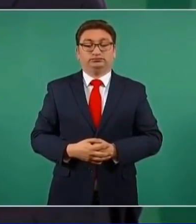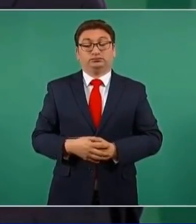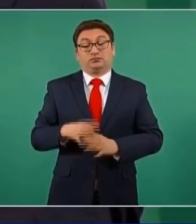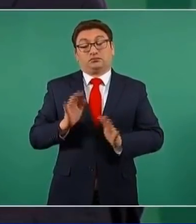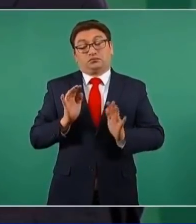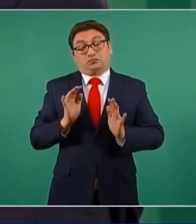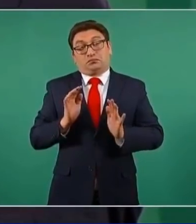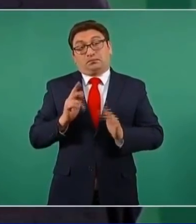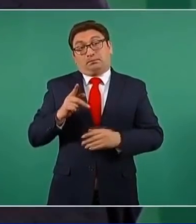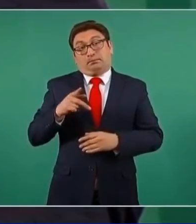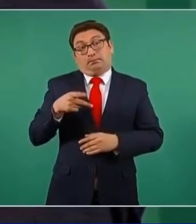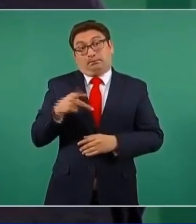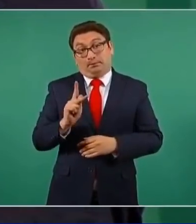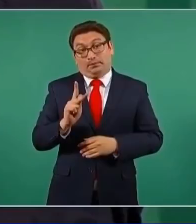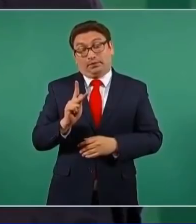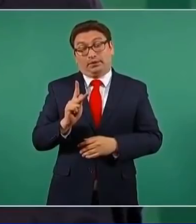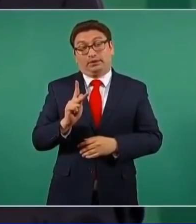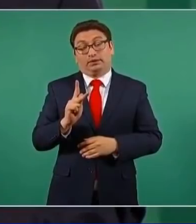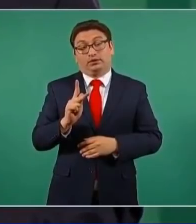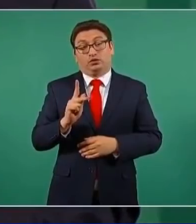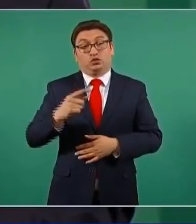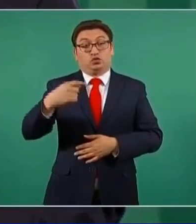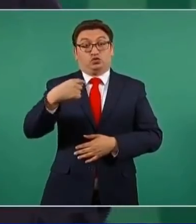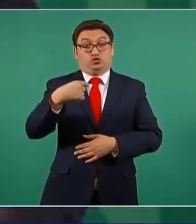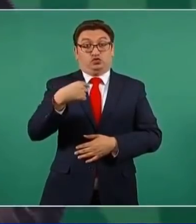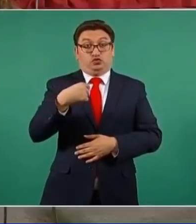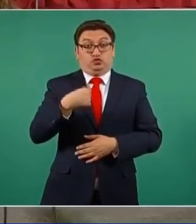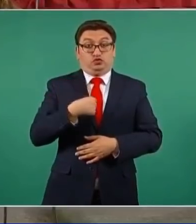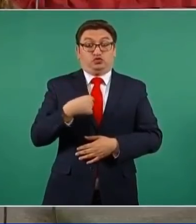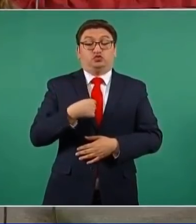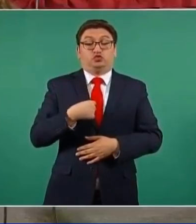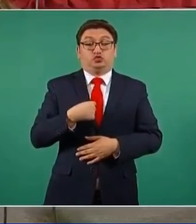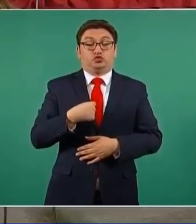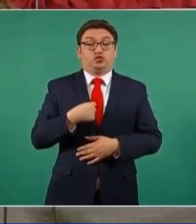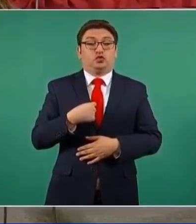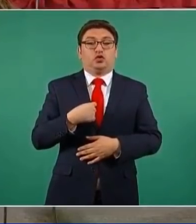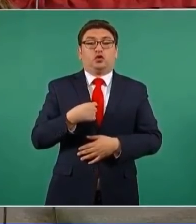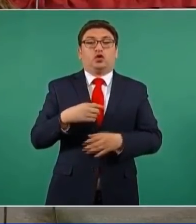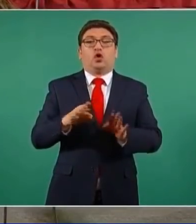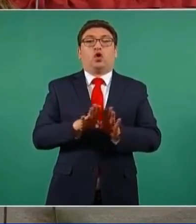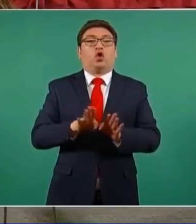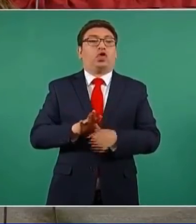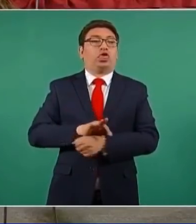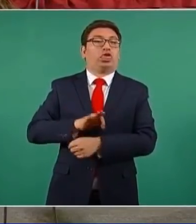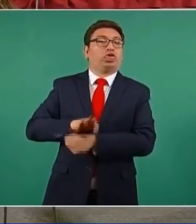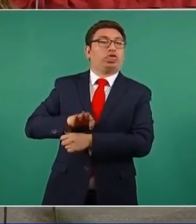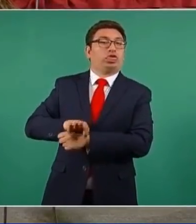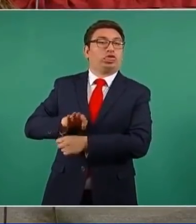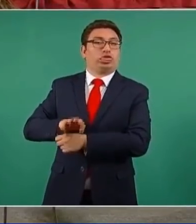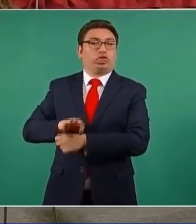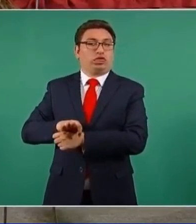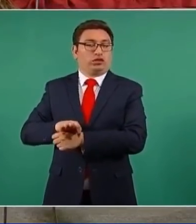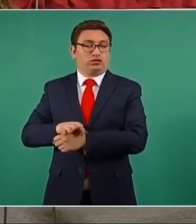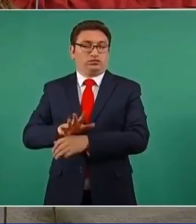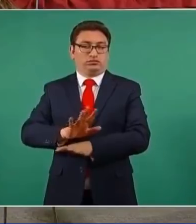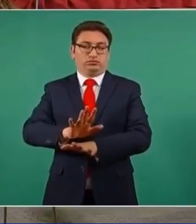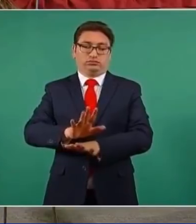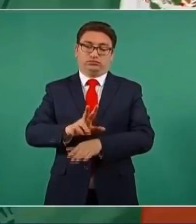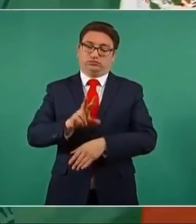Pero tampoco quiero pasar a la historia como tapadera,